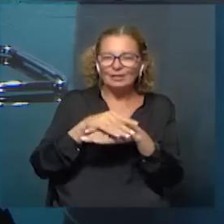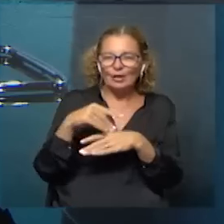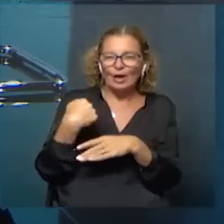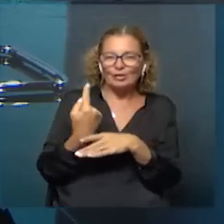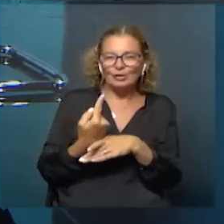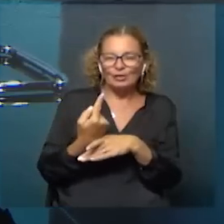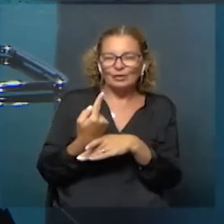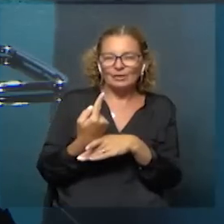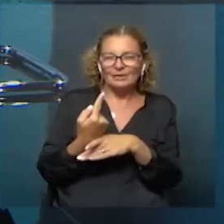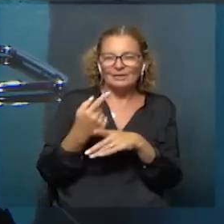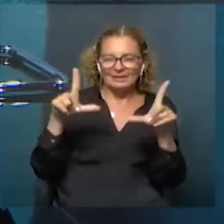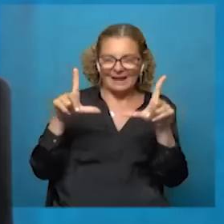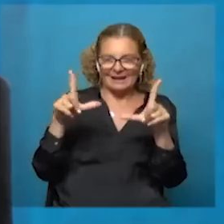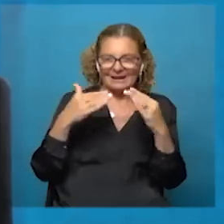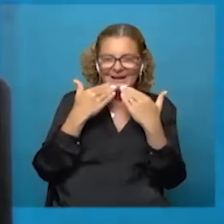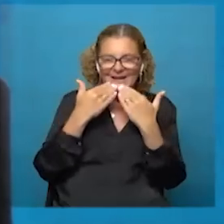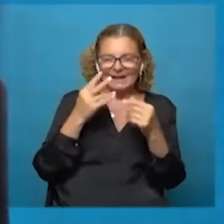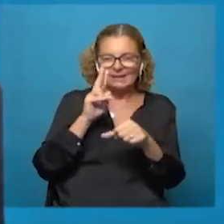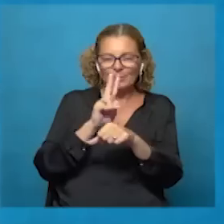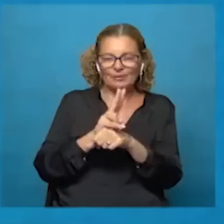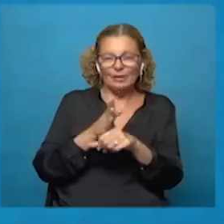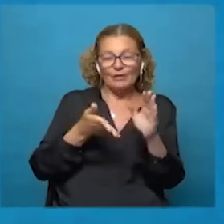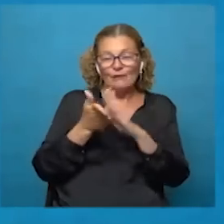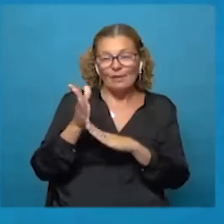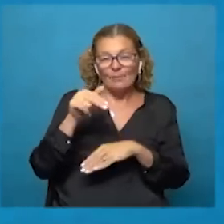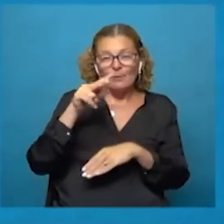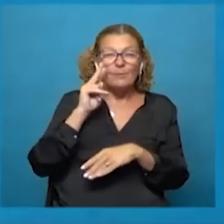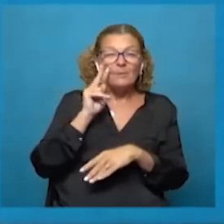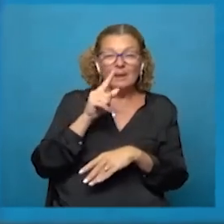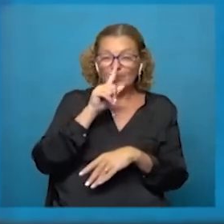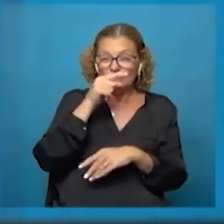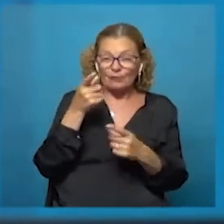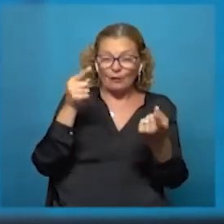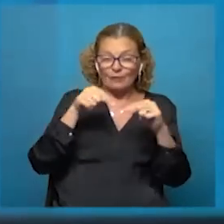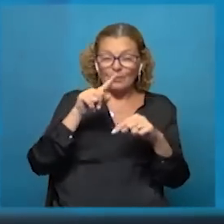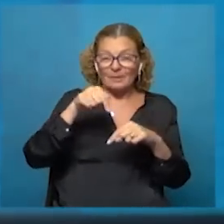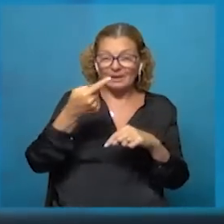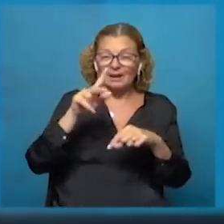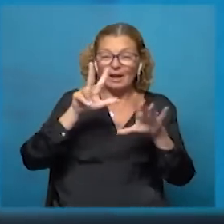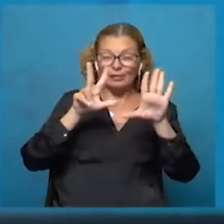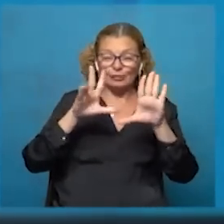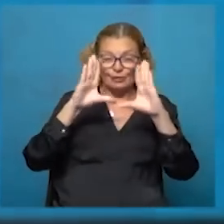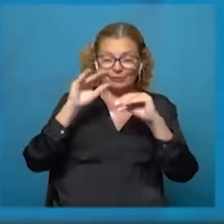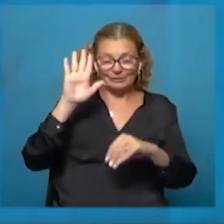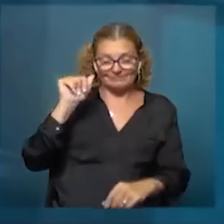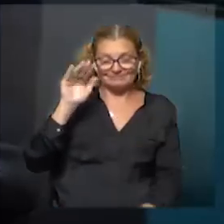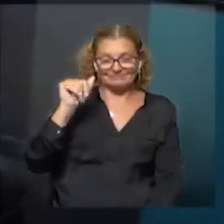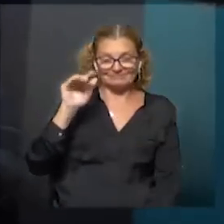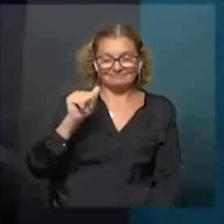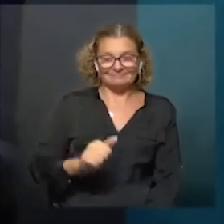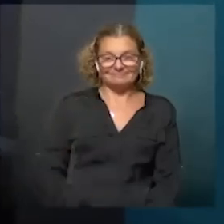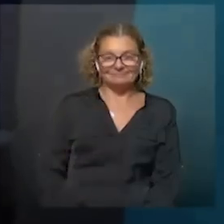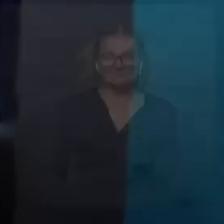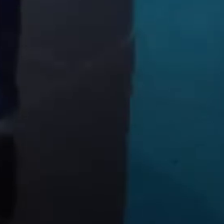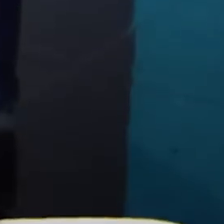y al Canal Gracias por la visita nos vamos se viene y mira Montevideo volvemos mañana después de las 20 horas que pasen bien chao